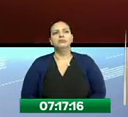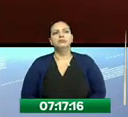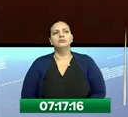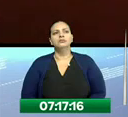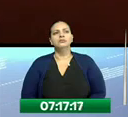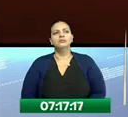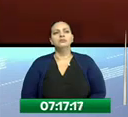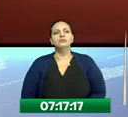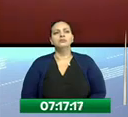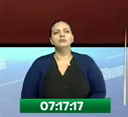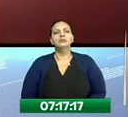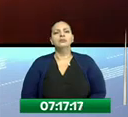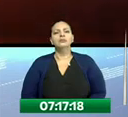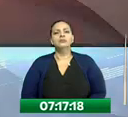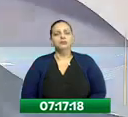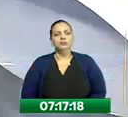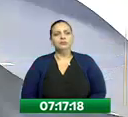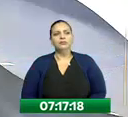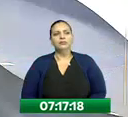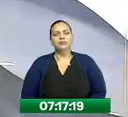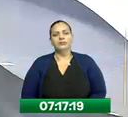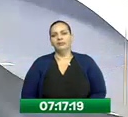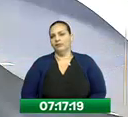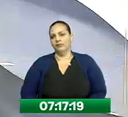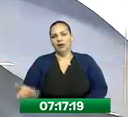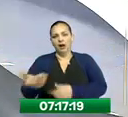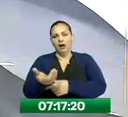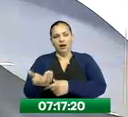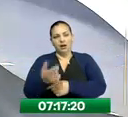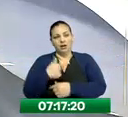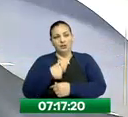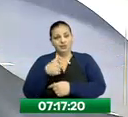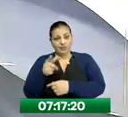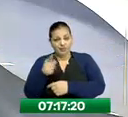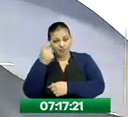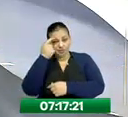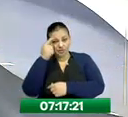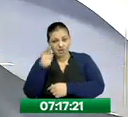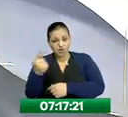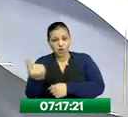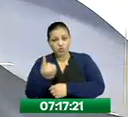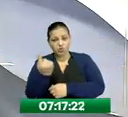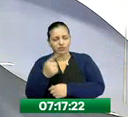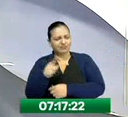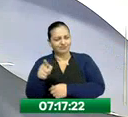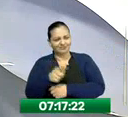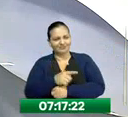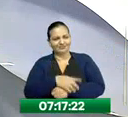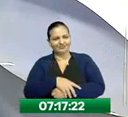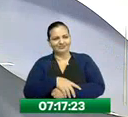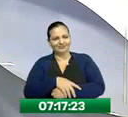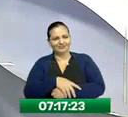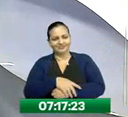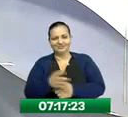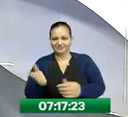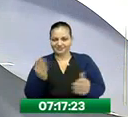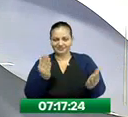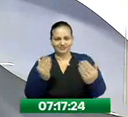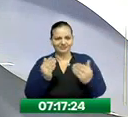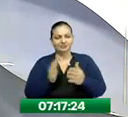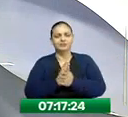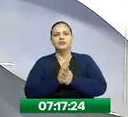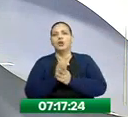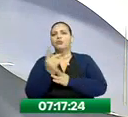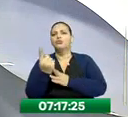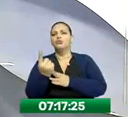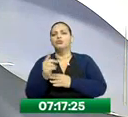y sin ayuda. Pero ¿sabe qué? Ustedes no están solos. No. Ustedes no están solos. Están con nosotros cada mañana. Y ahora los